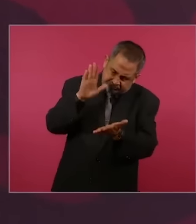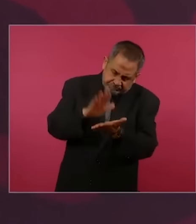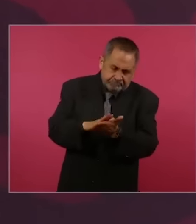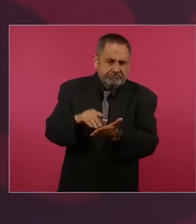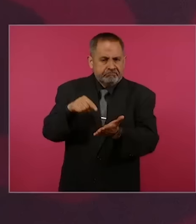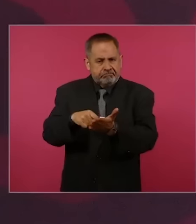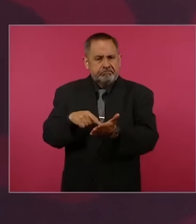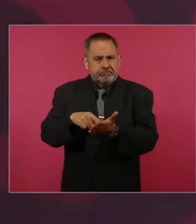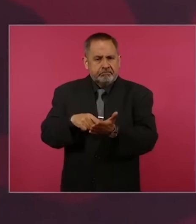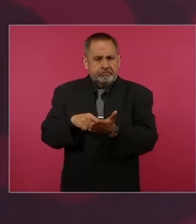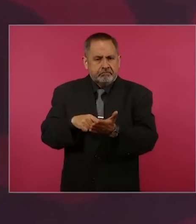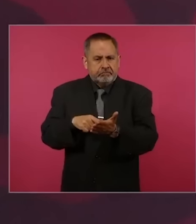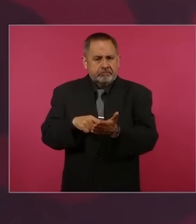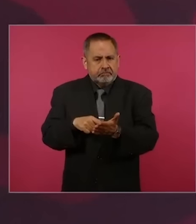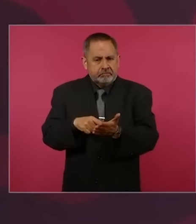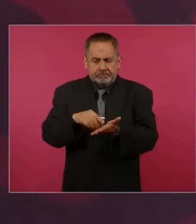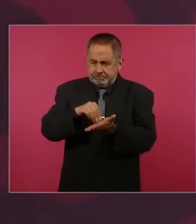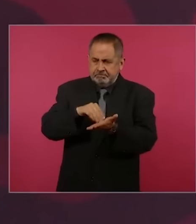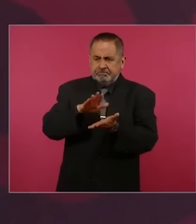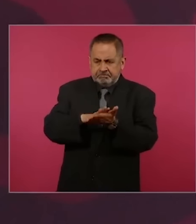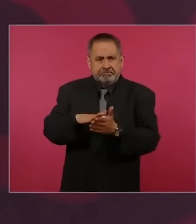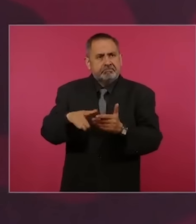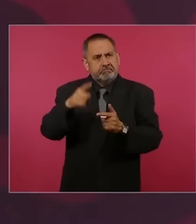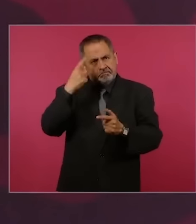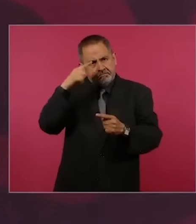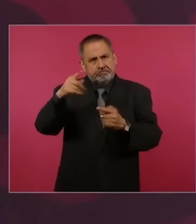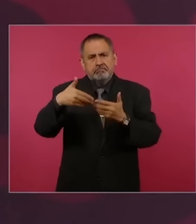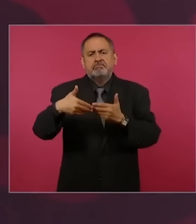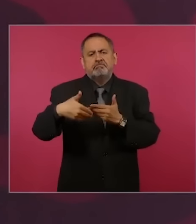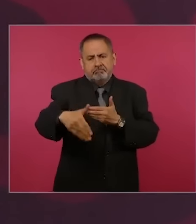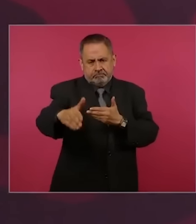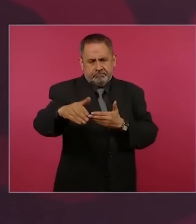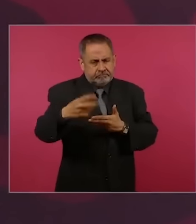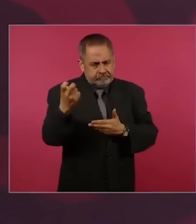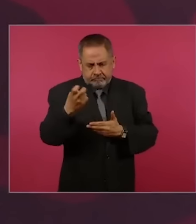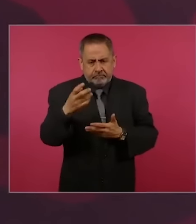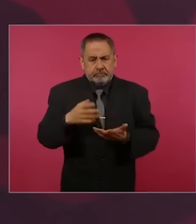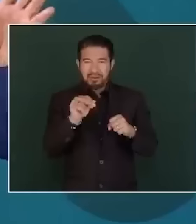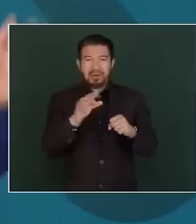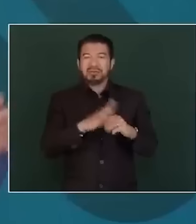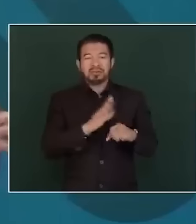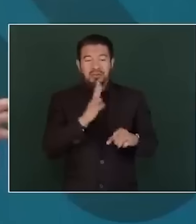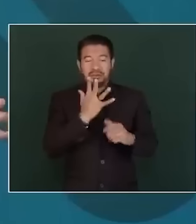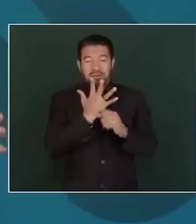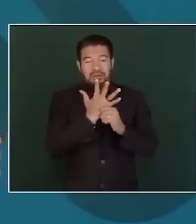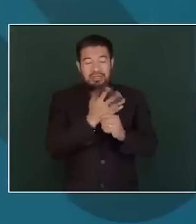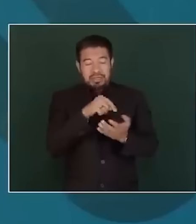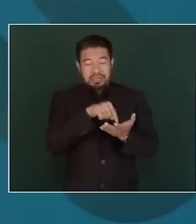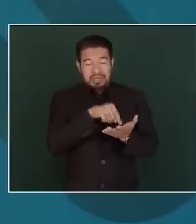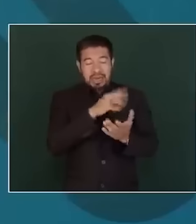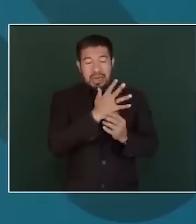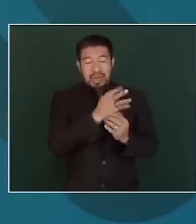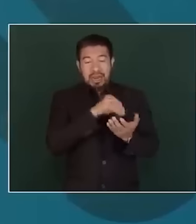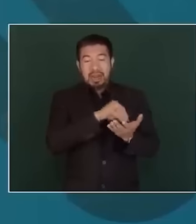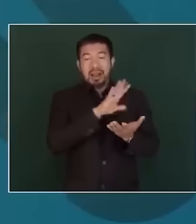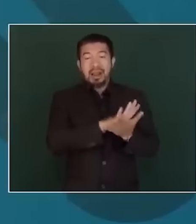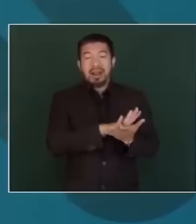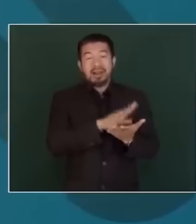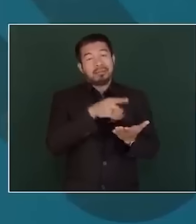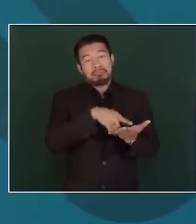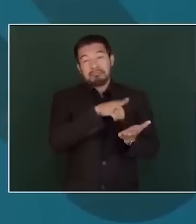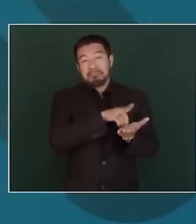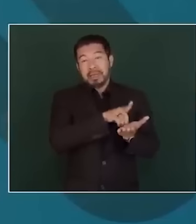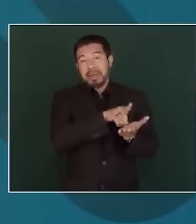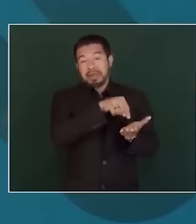patrimonio del año pasado de los integrantes del gabinete legal y ampliado del presidente Andrés Manuel López Obrador. En una revisión hecha a las declaraciones patrimoniales